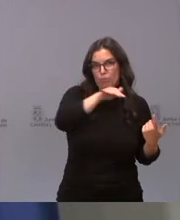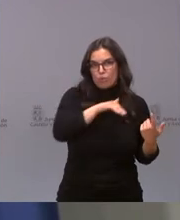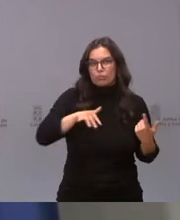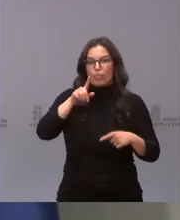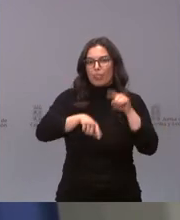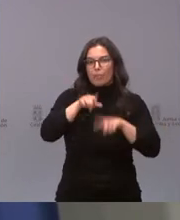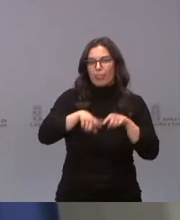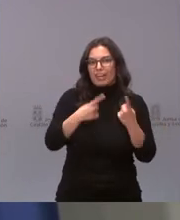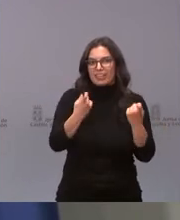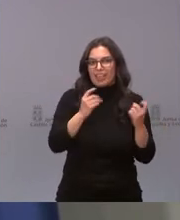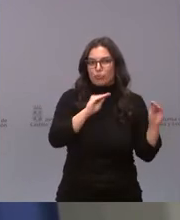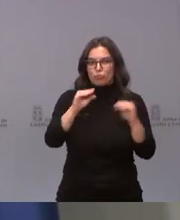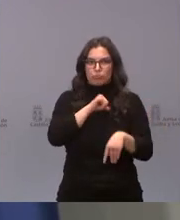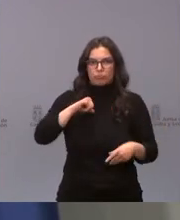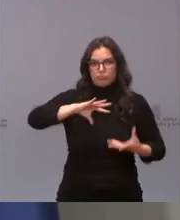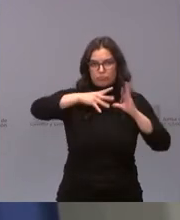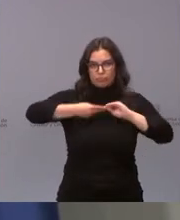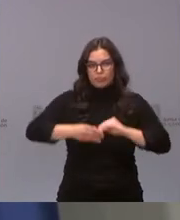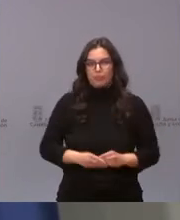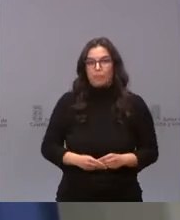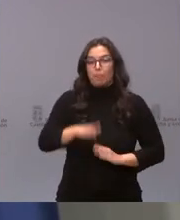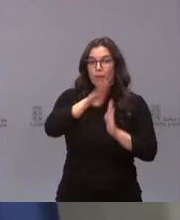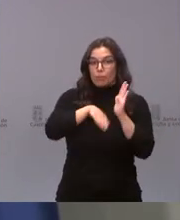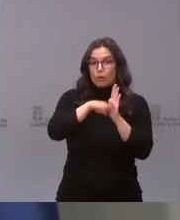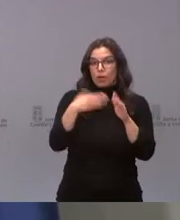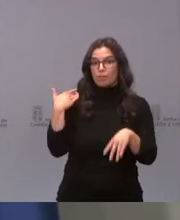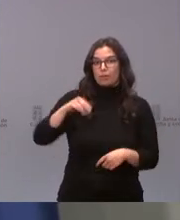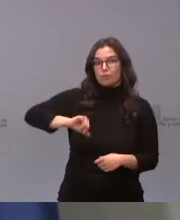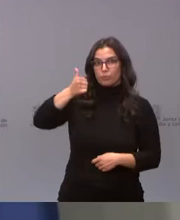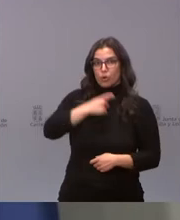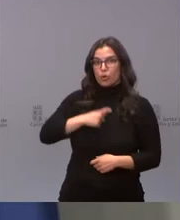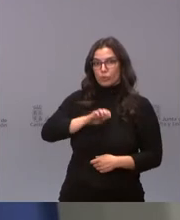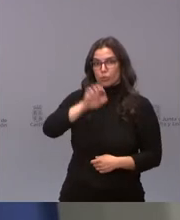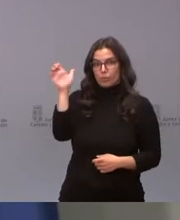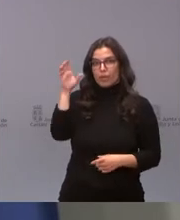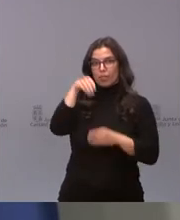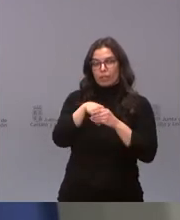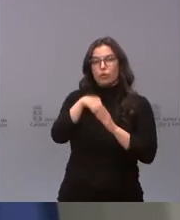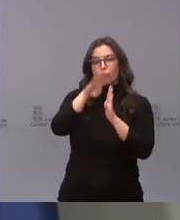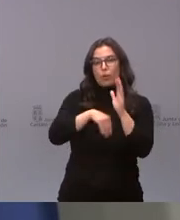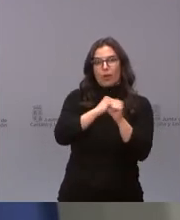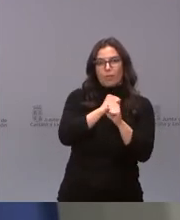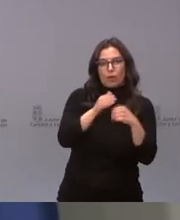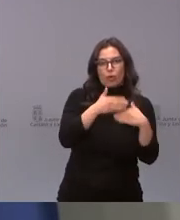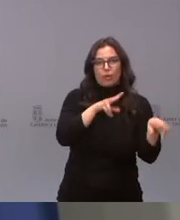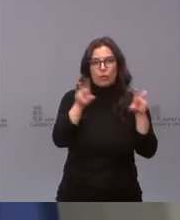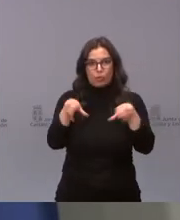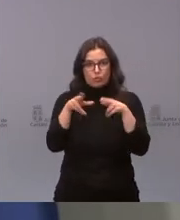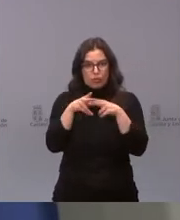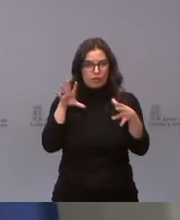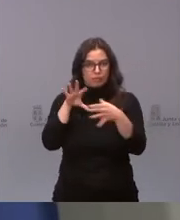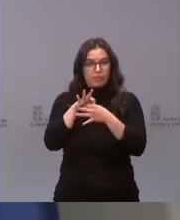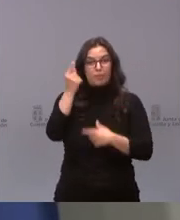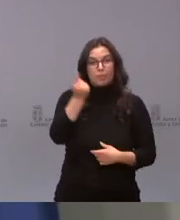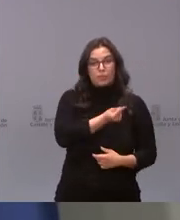de sus necesidades individuales. Este programa fue aprobado por la Comisión Europea en el marco del Programa de Empleo e Innovación Social y el